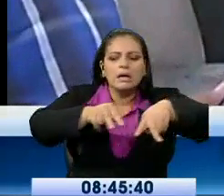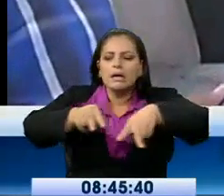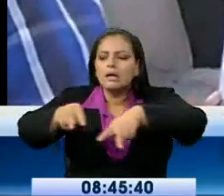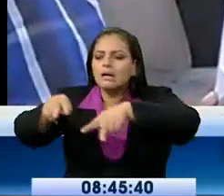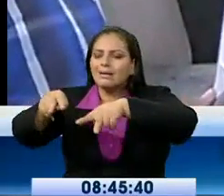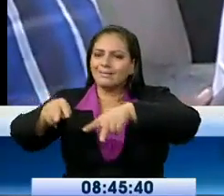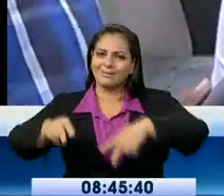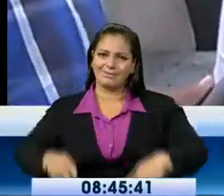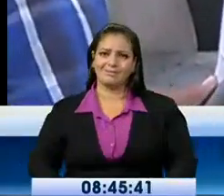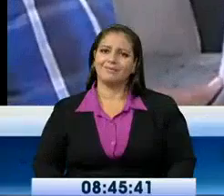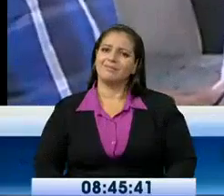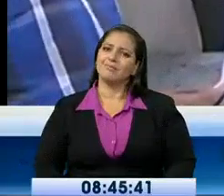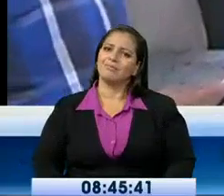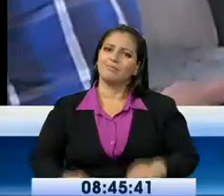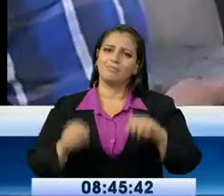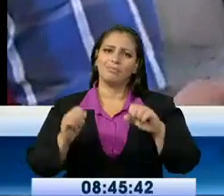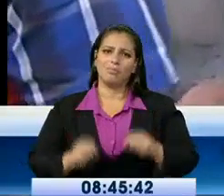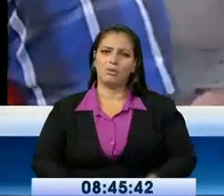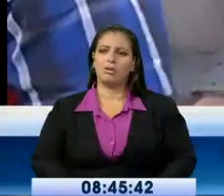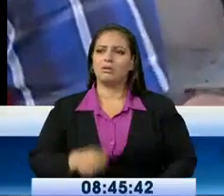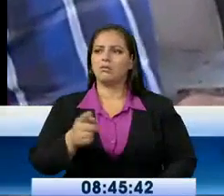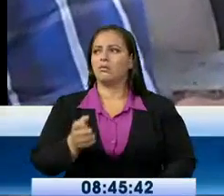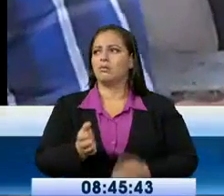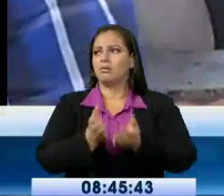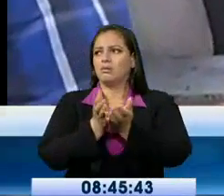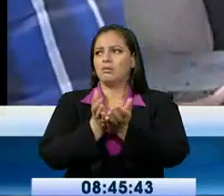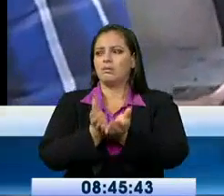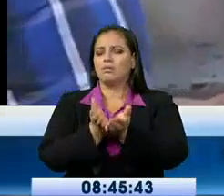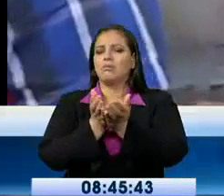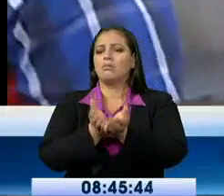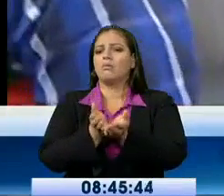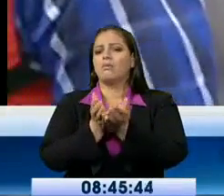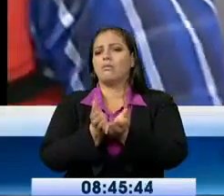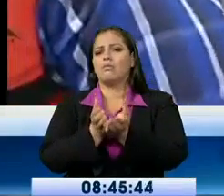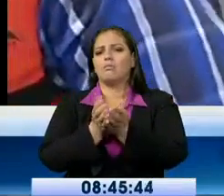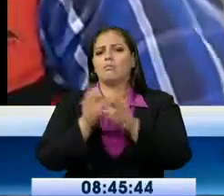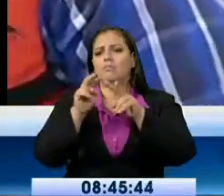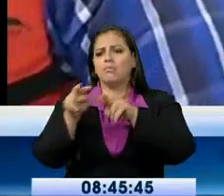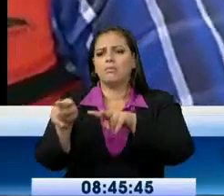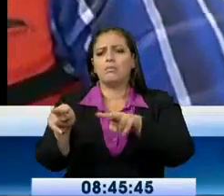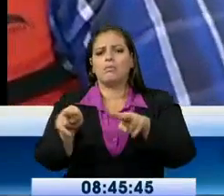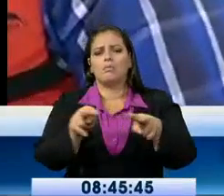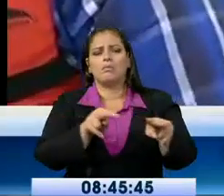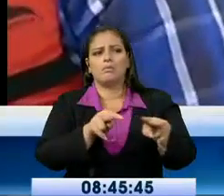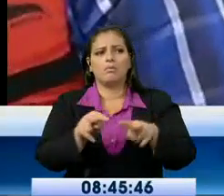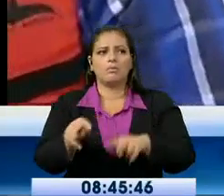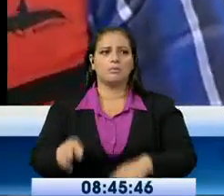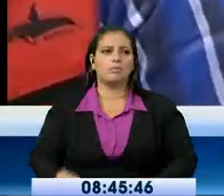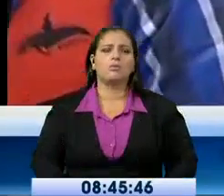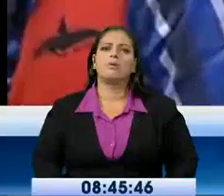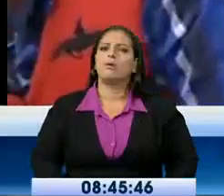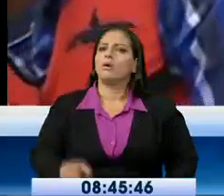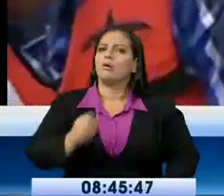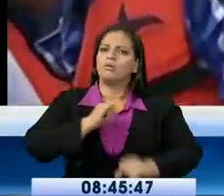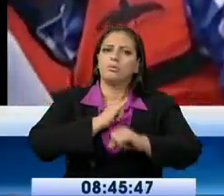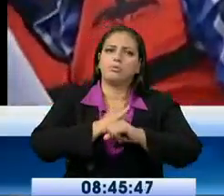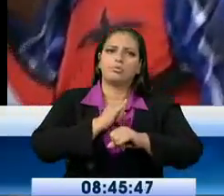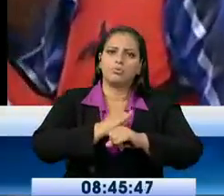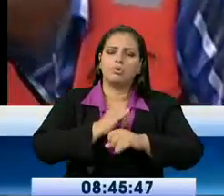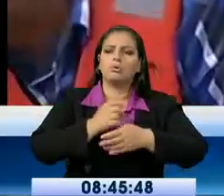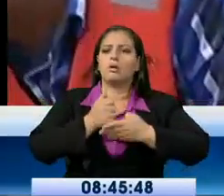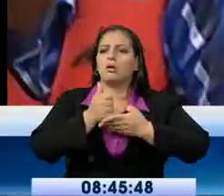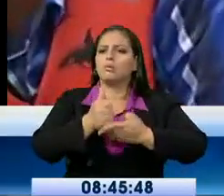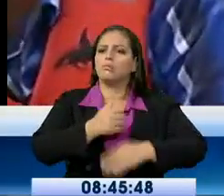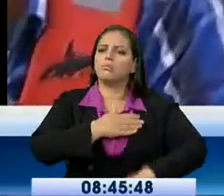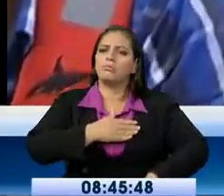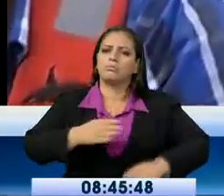de terreno. Esperemos que hoy la gobernación y todos los organismos de socorro nos escuchen